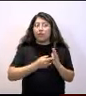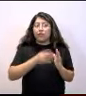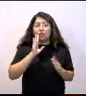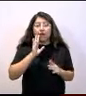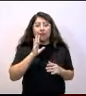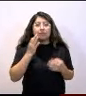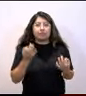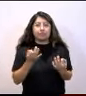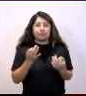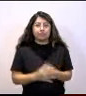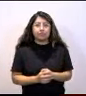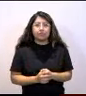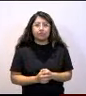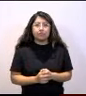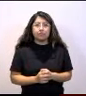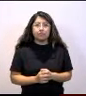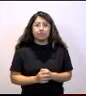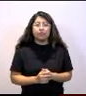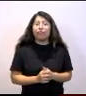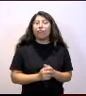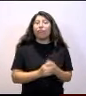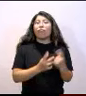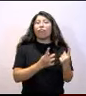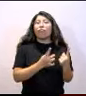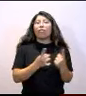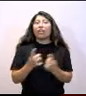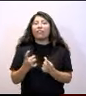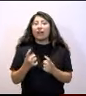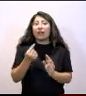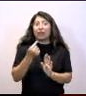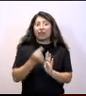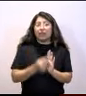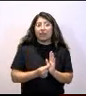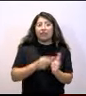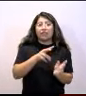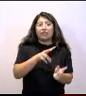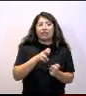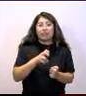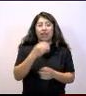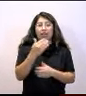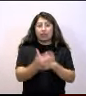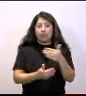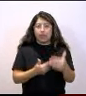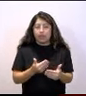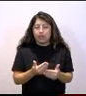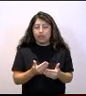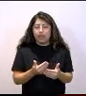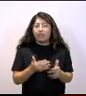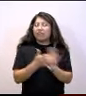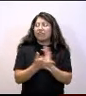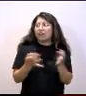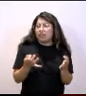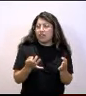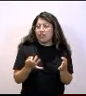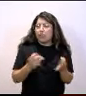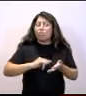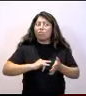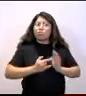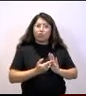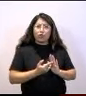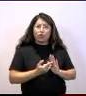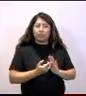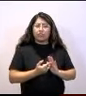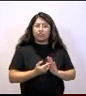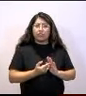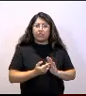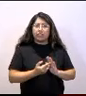también la ausencia de medidas fiscales avanzadas. En este sentido, significa este proyecto también